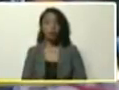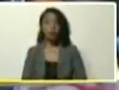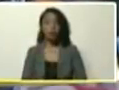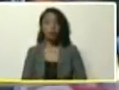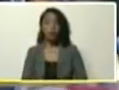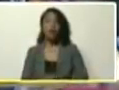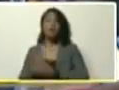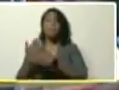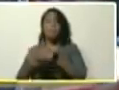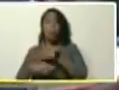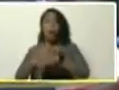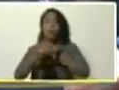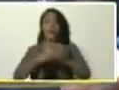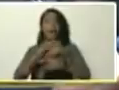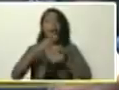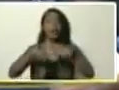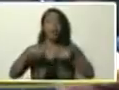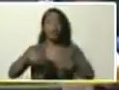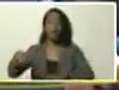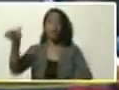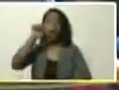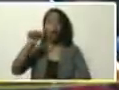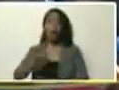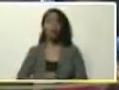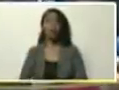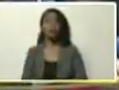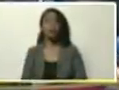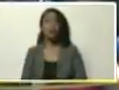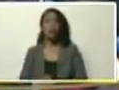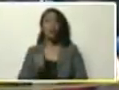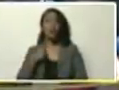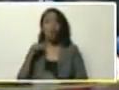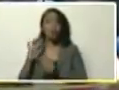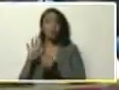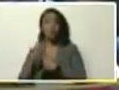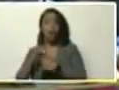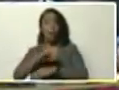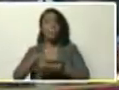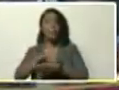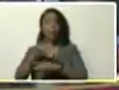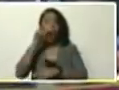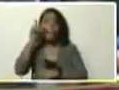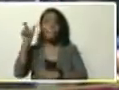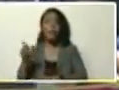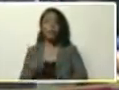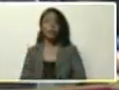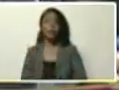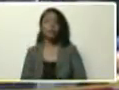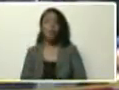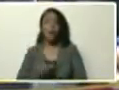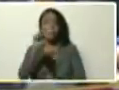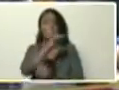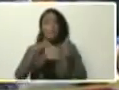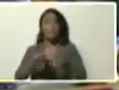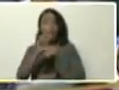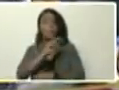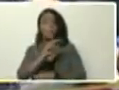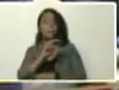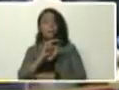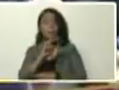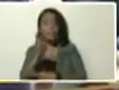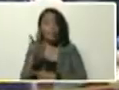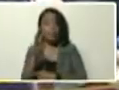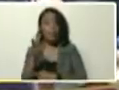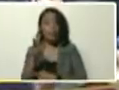Vamos a hacer la revolución del agua. Yo le planteé al ministro Reverol, vicepresidente de Servicios